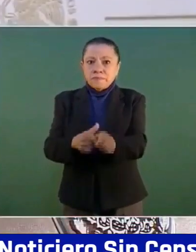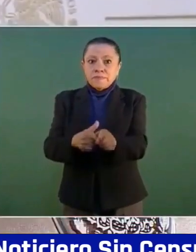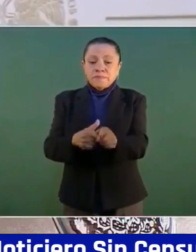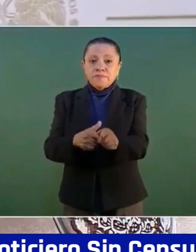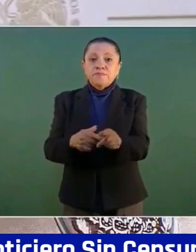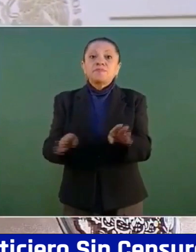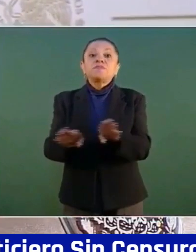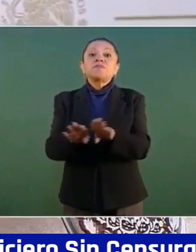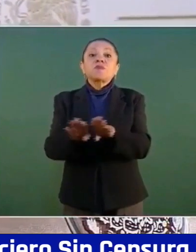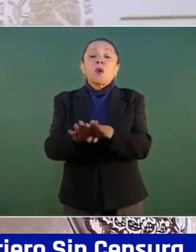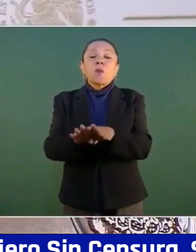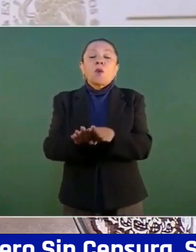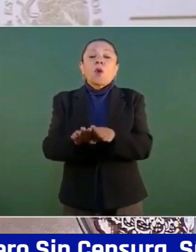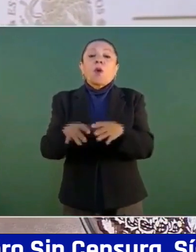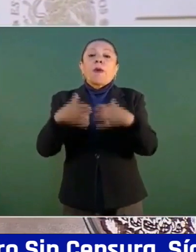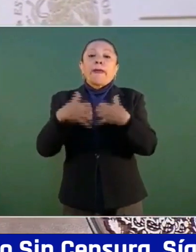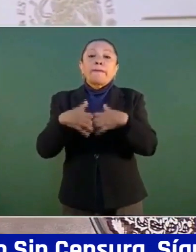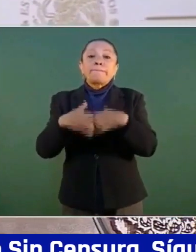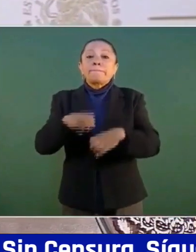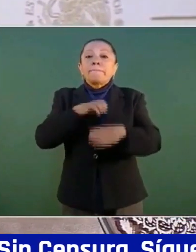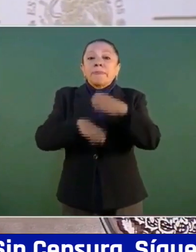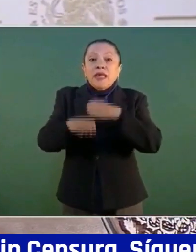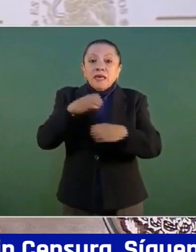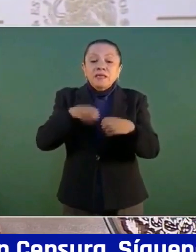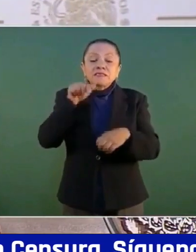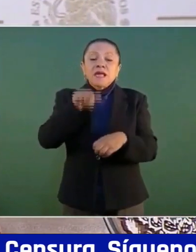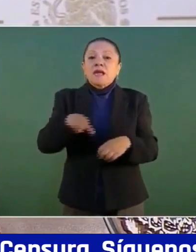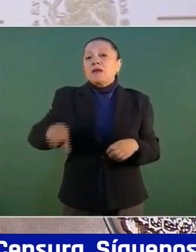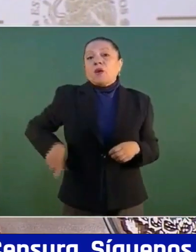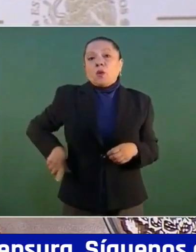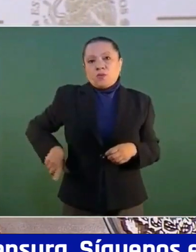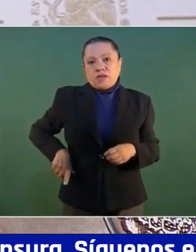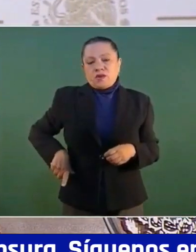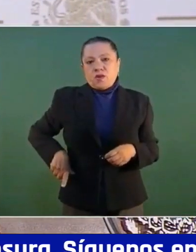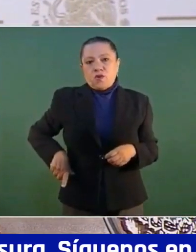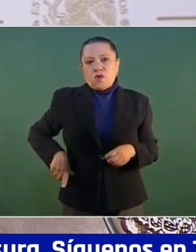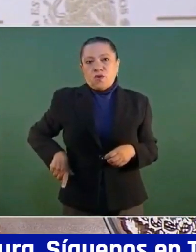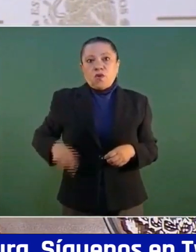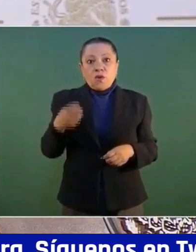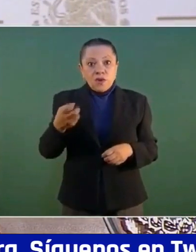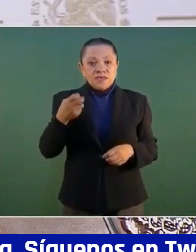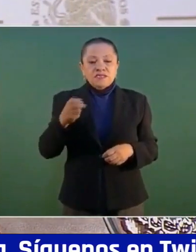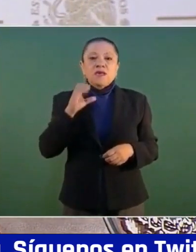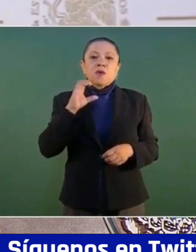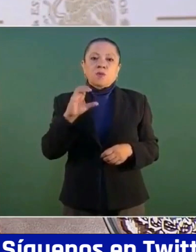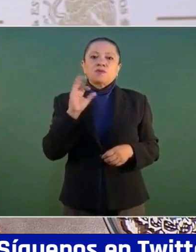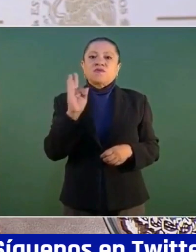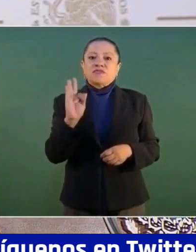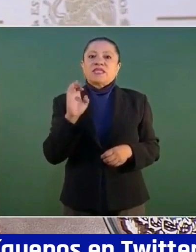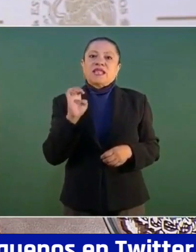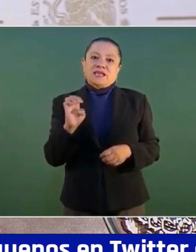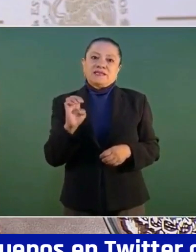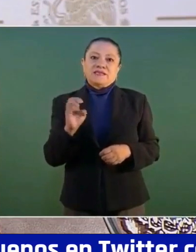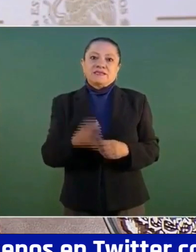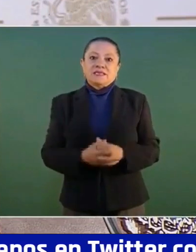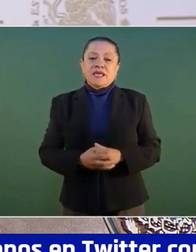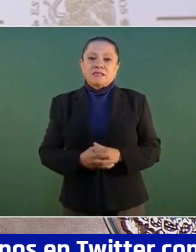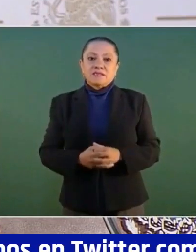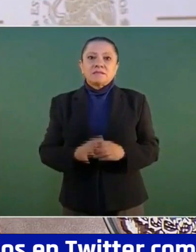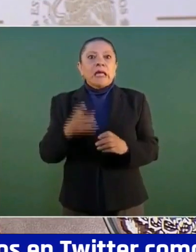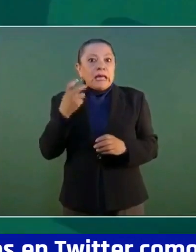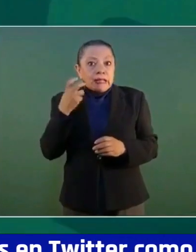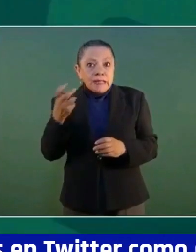como empresa pública la Comisión Federal de Electricidad, que